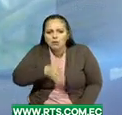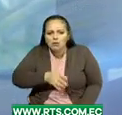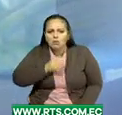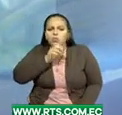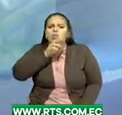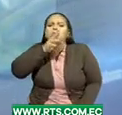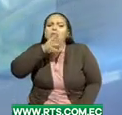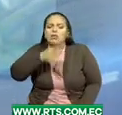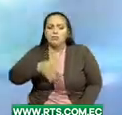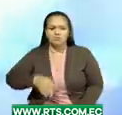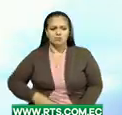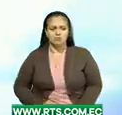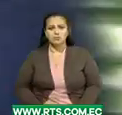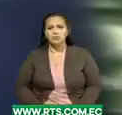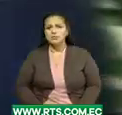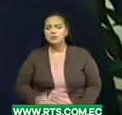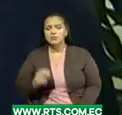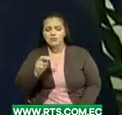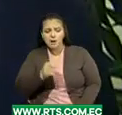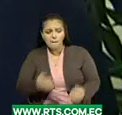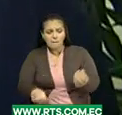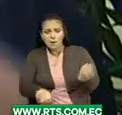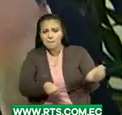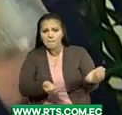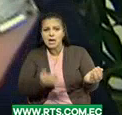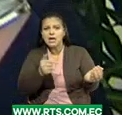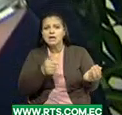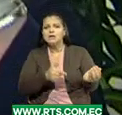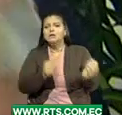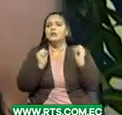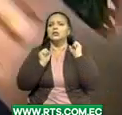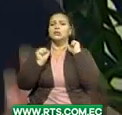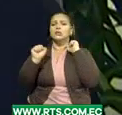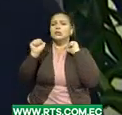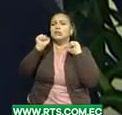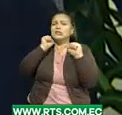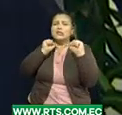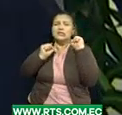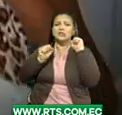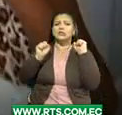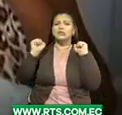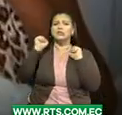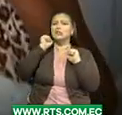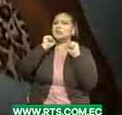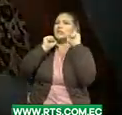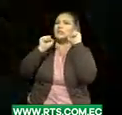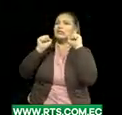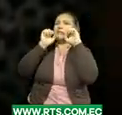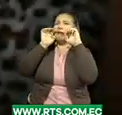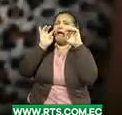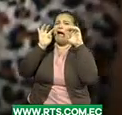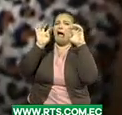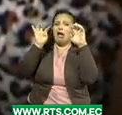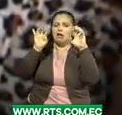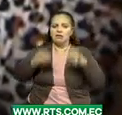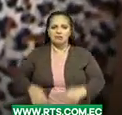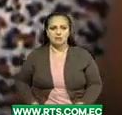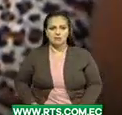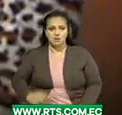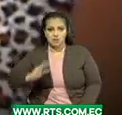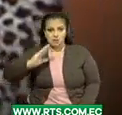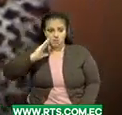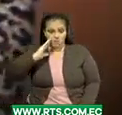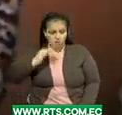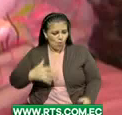también tenemos niños que nacen con el síndrome de abstinencia y que también por desconocimiento de las madres, ellas siguen dándole de lactar. Es